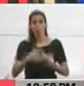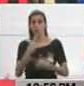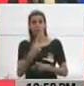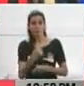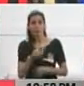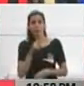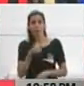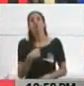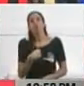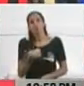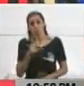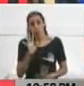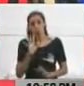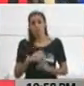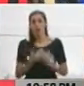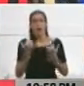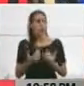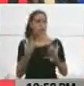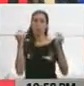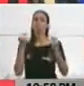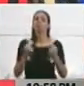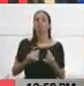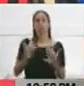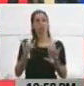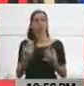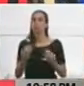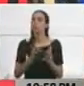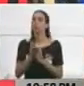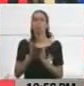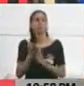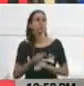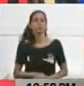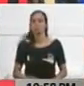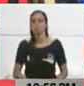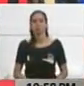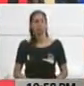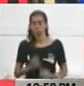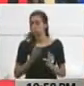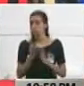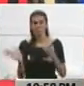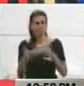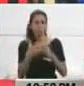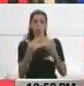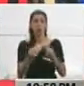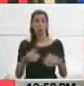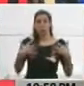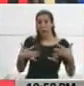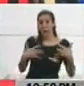Decía yo, pero ahora no, no lo voy a complacer. No.